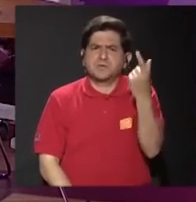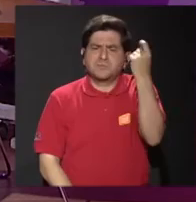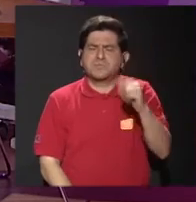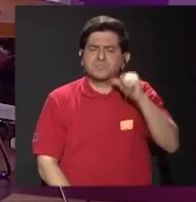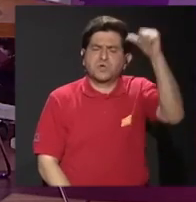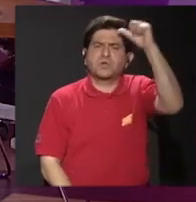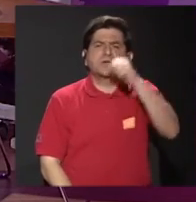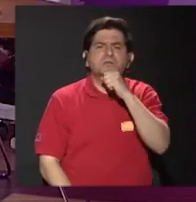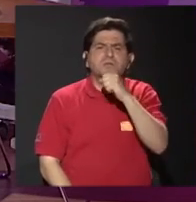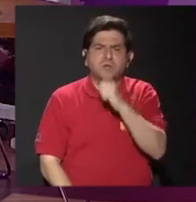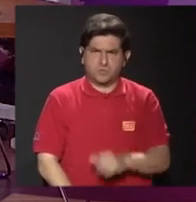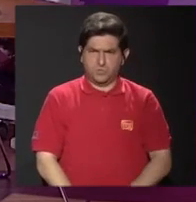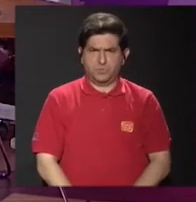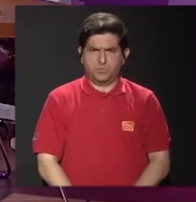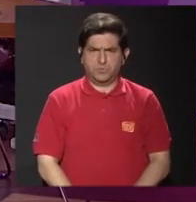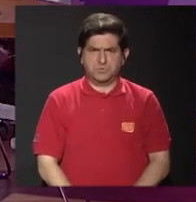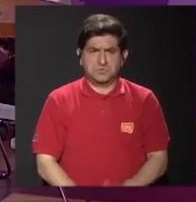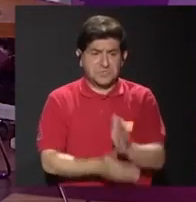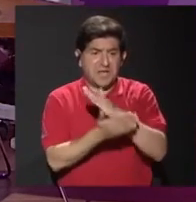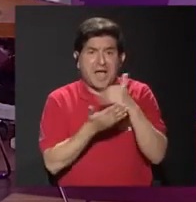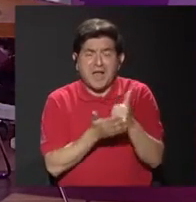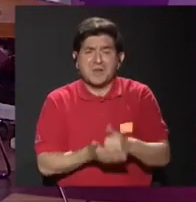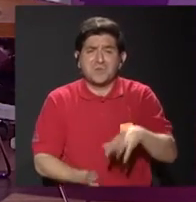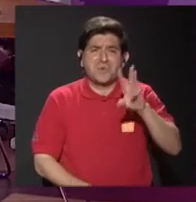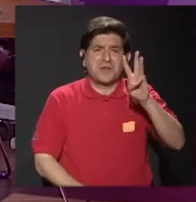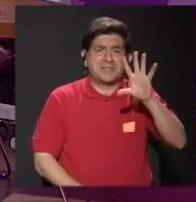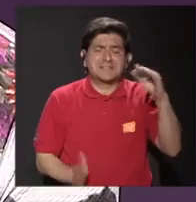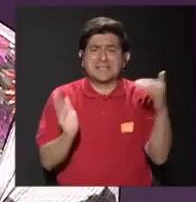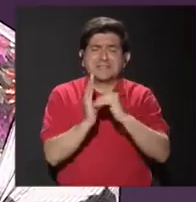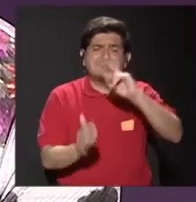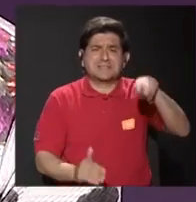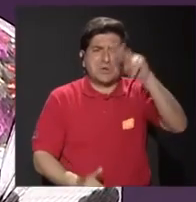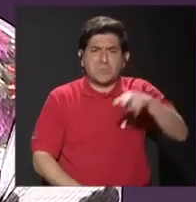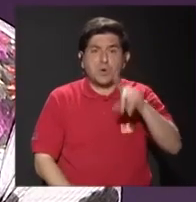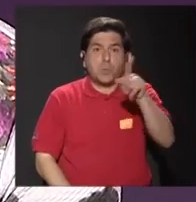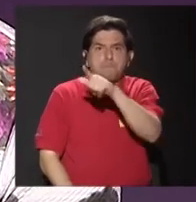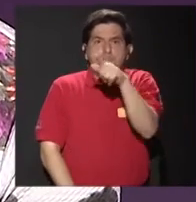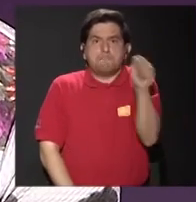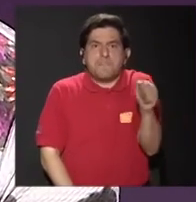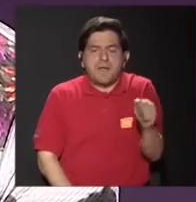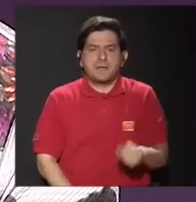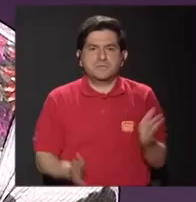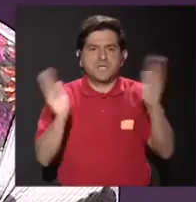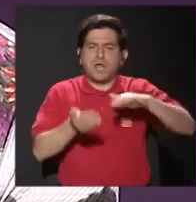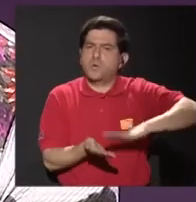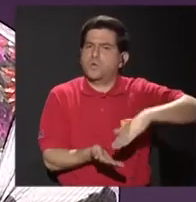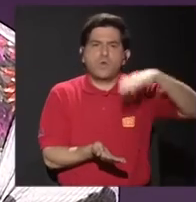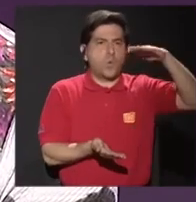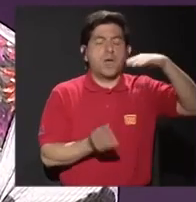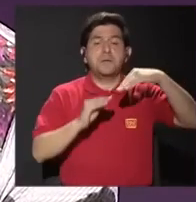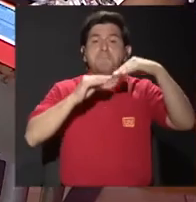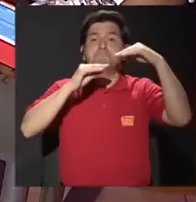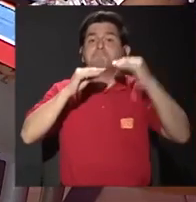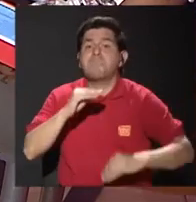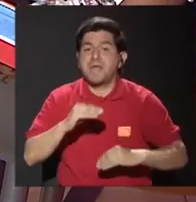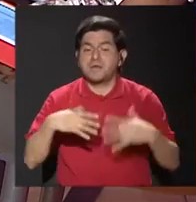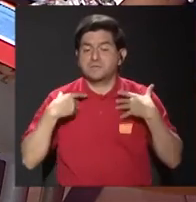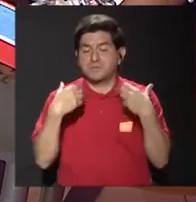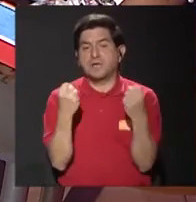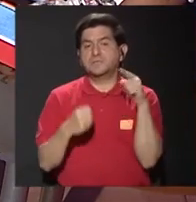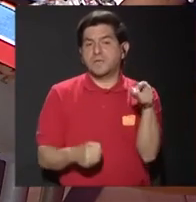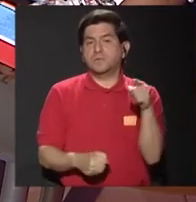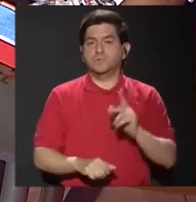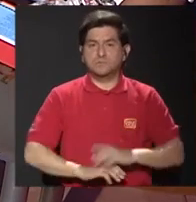adultos mayores que algunas de ellas son de 75 mil colones al mes y no existe aumento alguno y mucho menos su salud